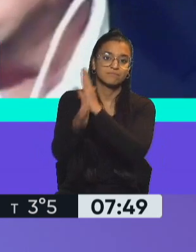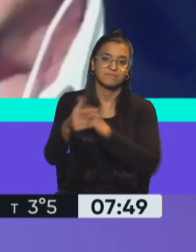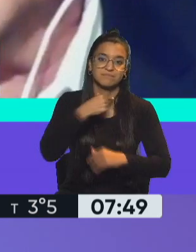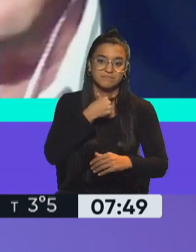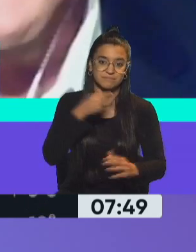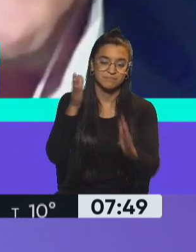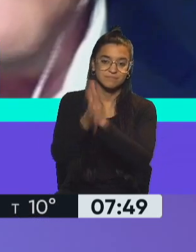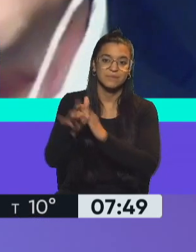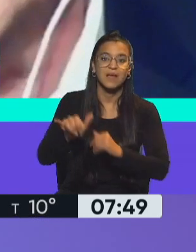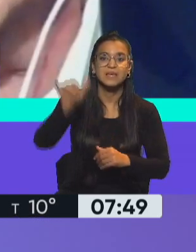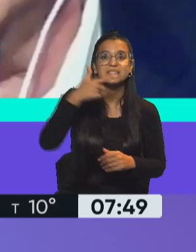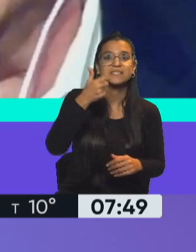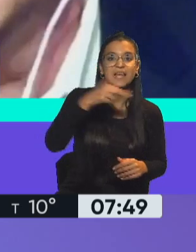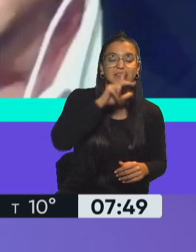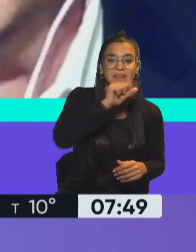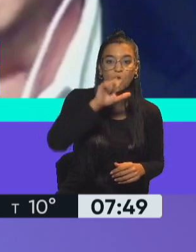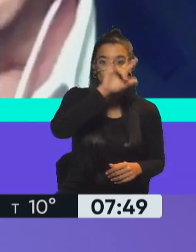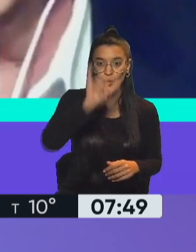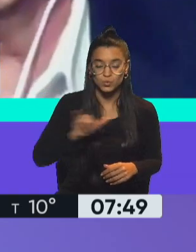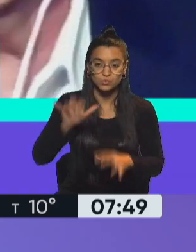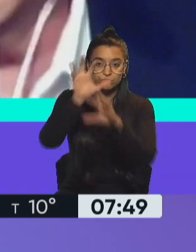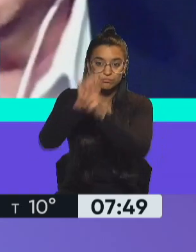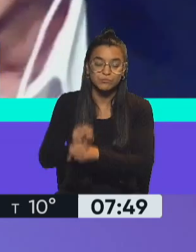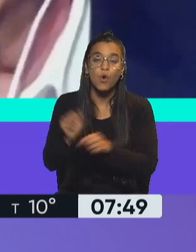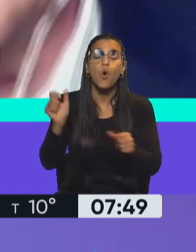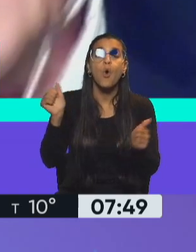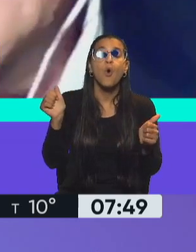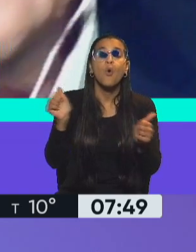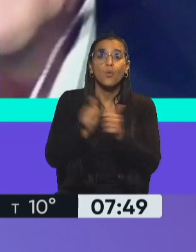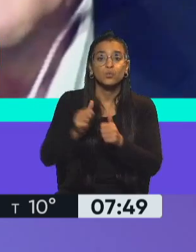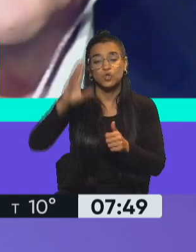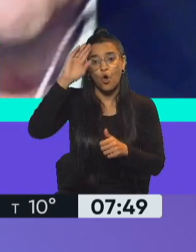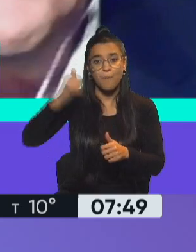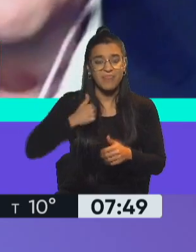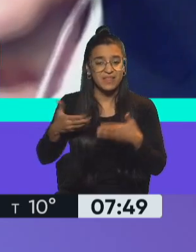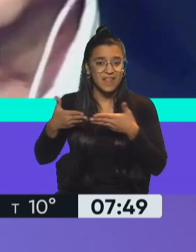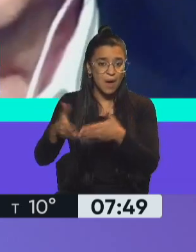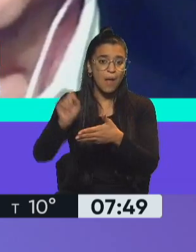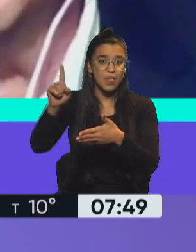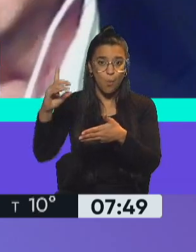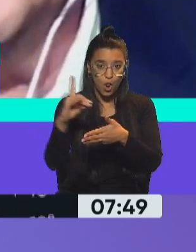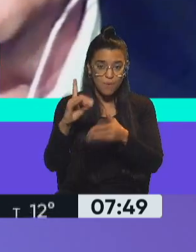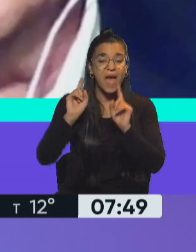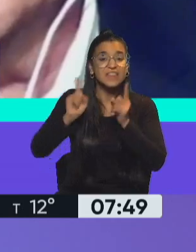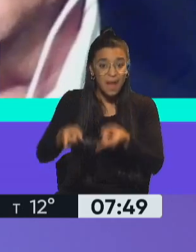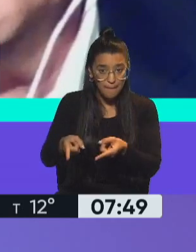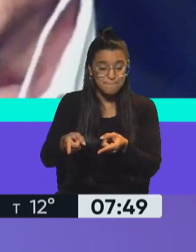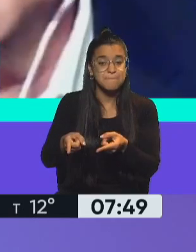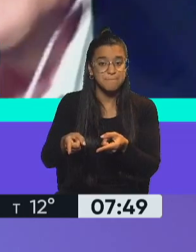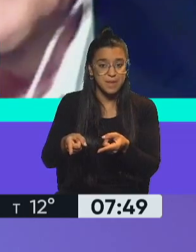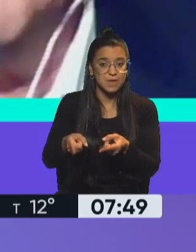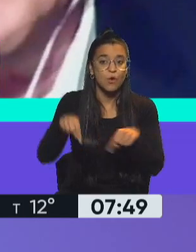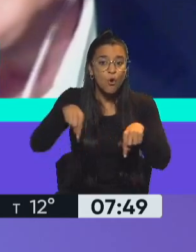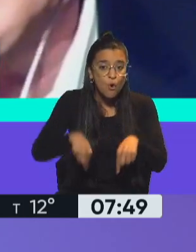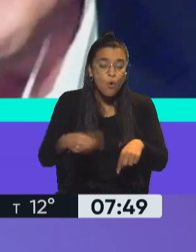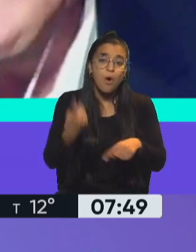en el aeropuerto de Santa Cruz, fue detenido junto con el comandante naval de Bolivia, quien también hoy uno